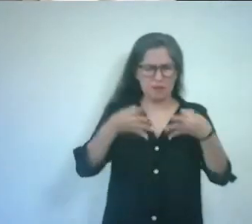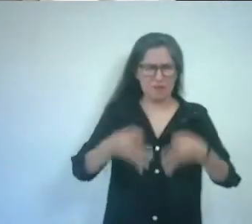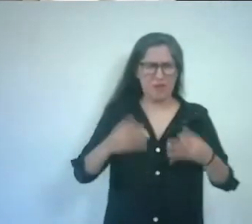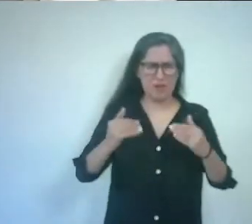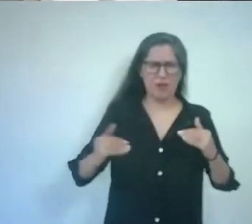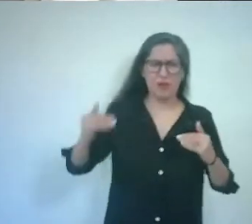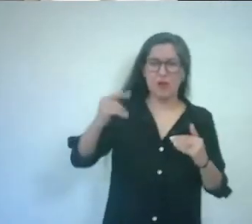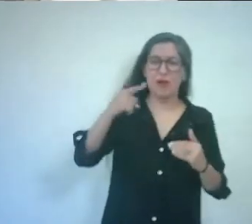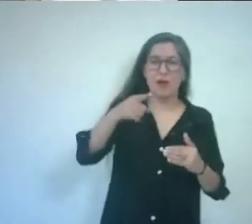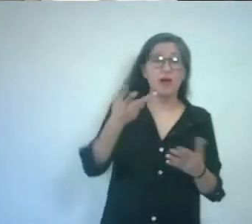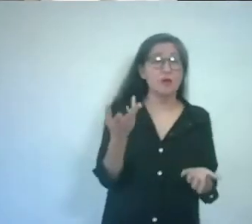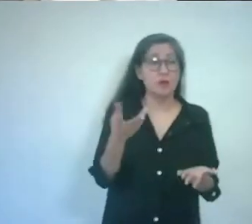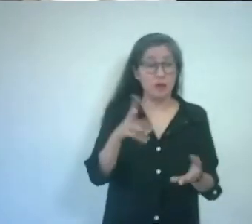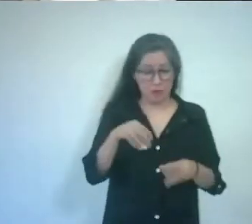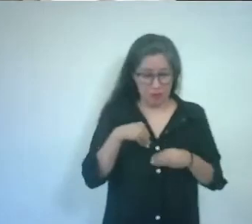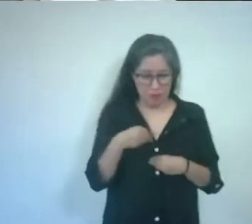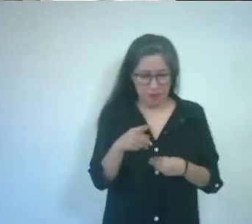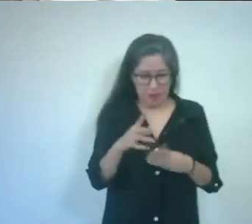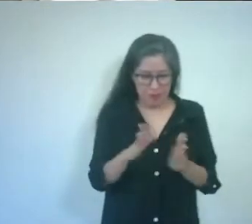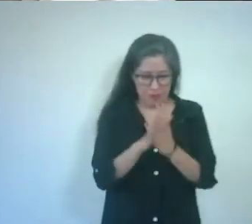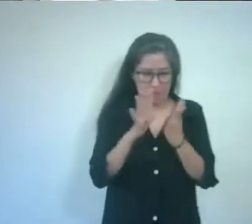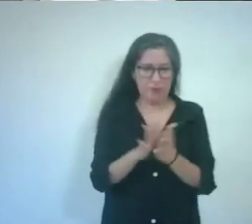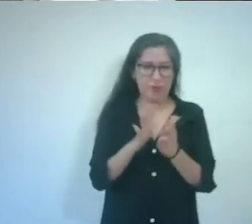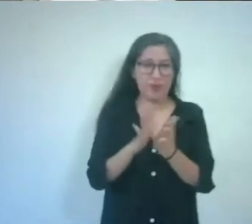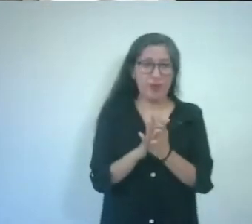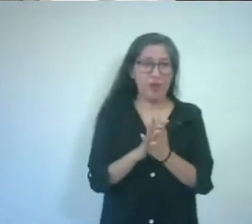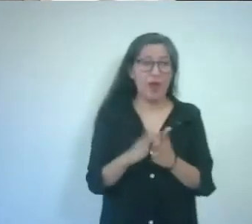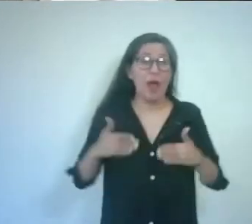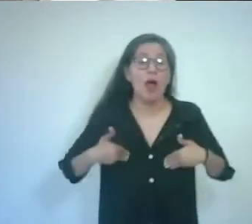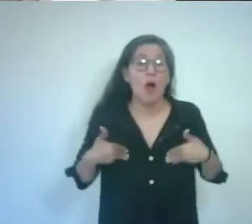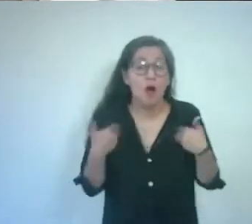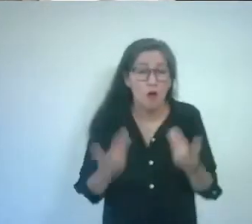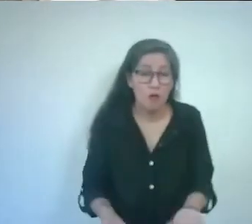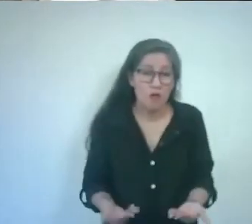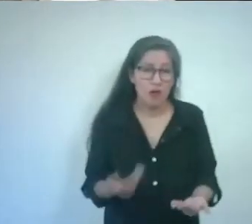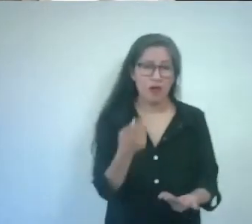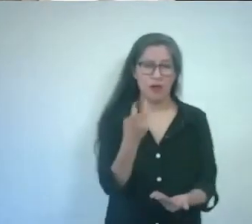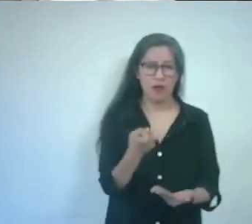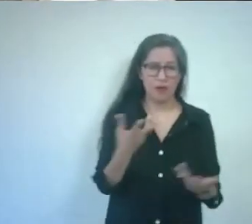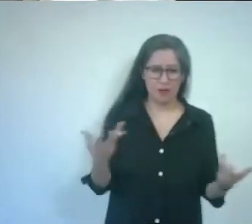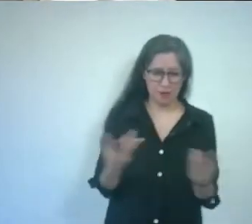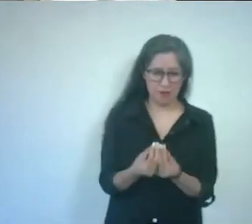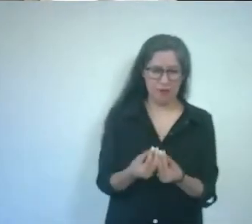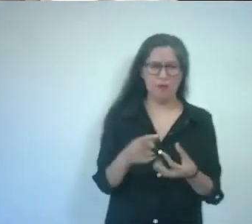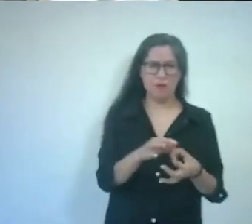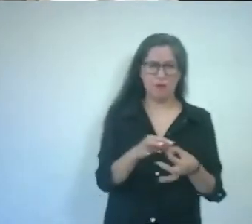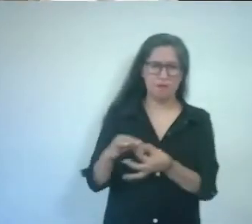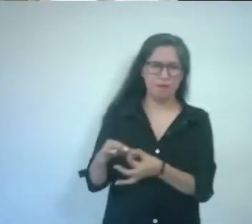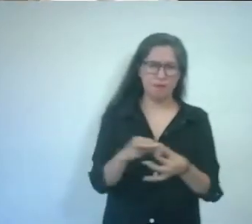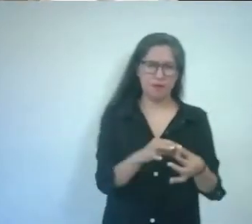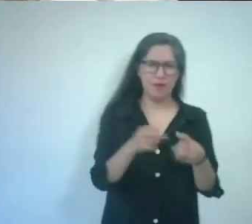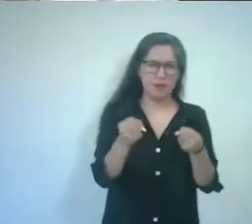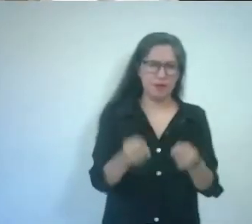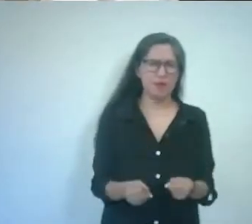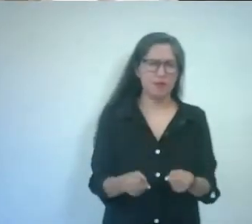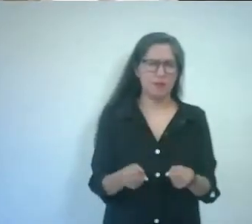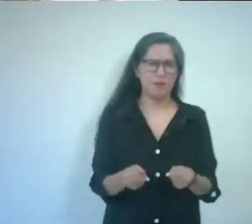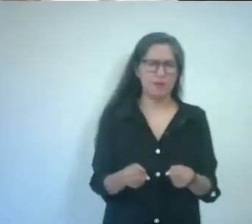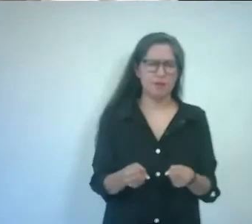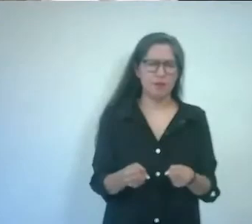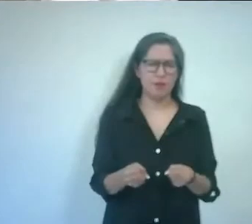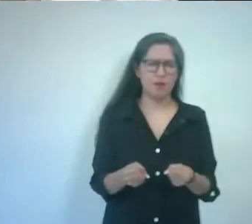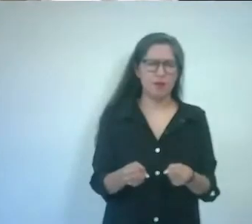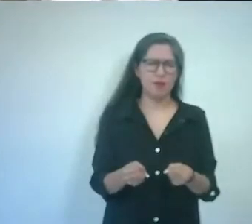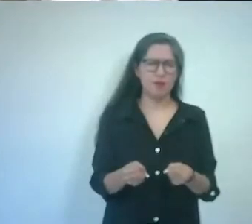suyo este ejercicio democrático. Con esa confianza compartida, segura de que esta